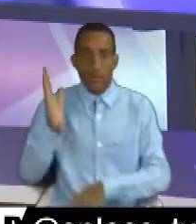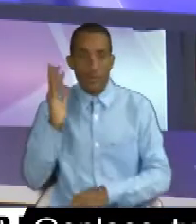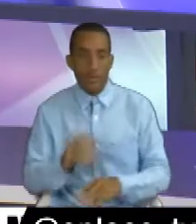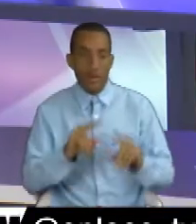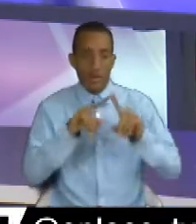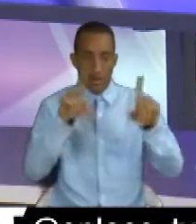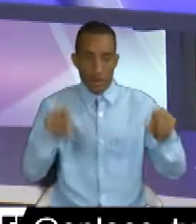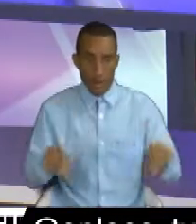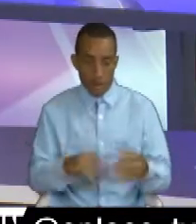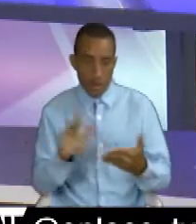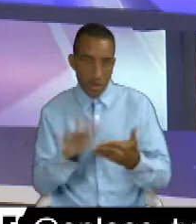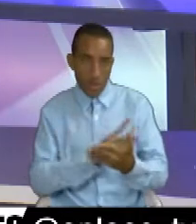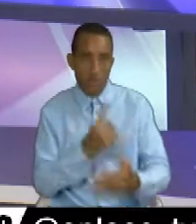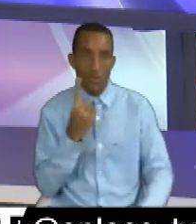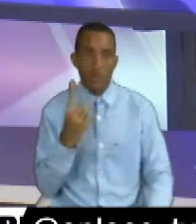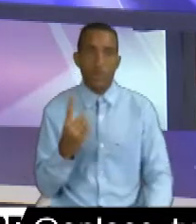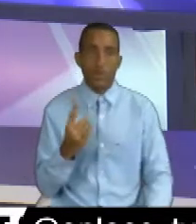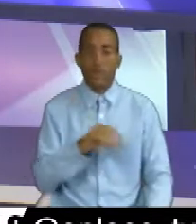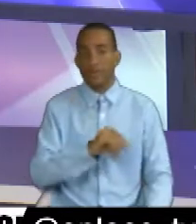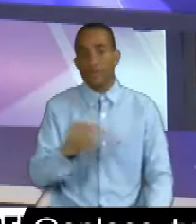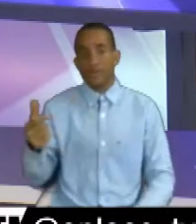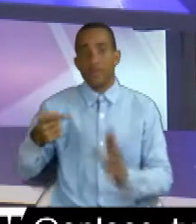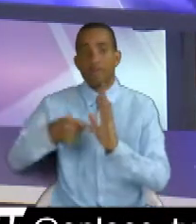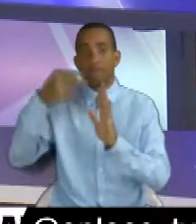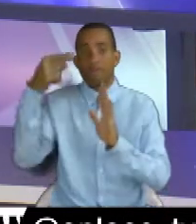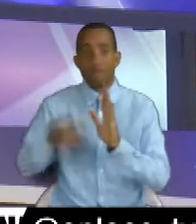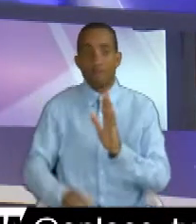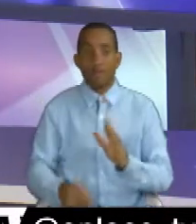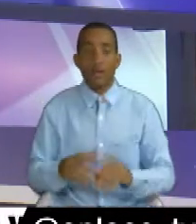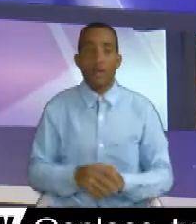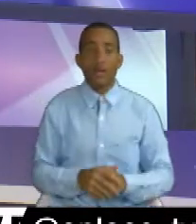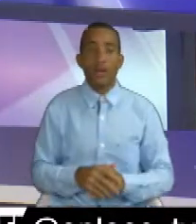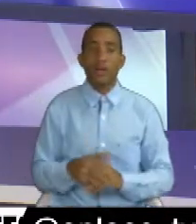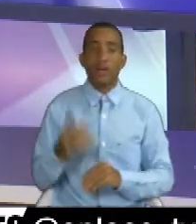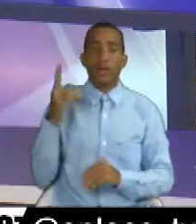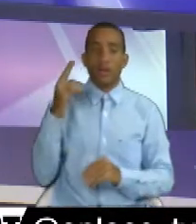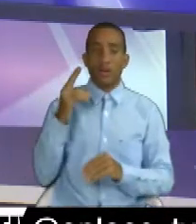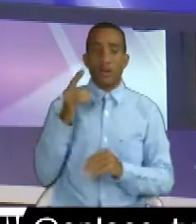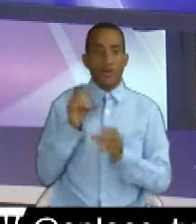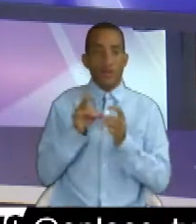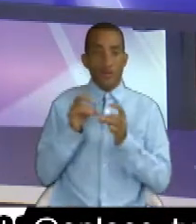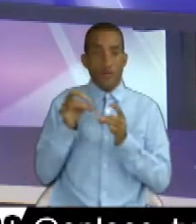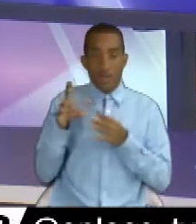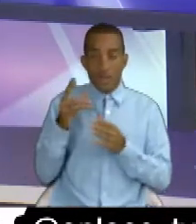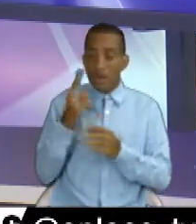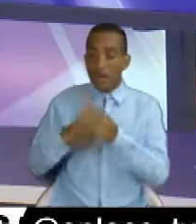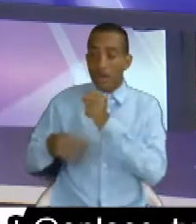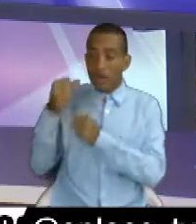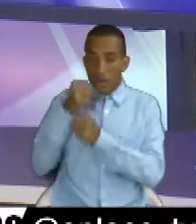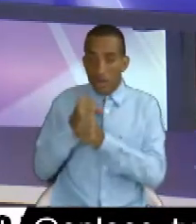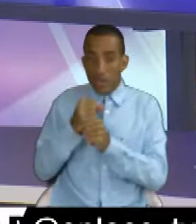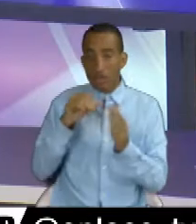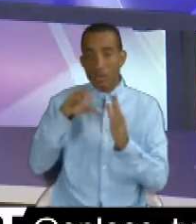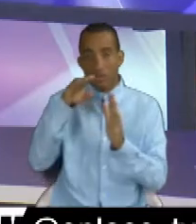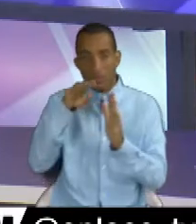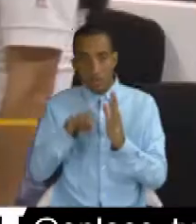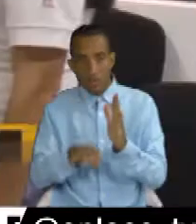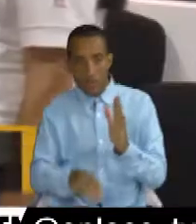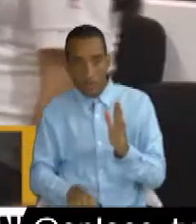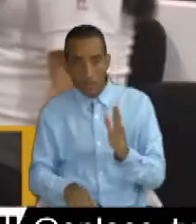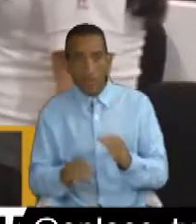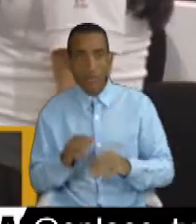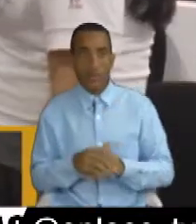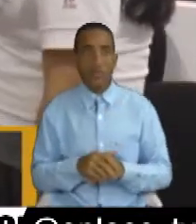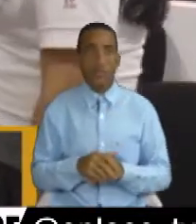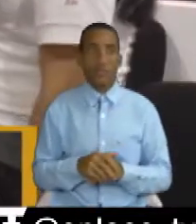su parte, las autoridades aseguraron que la cifra de robos con respecto a la misma fecha del año anterior disminuyeron. El